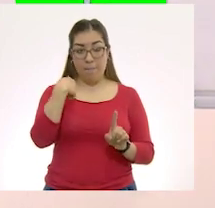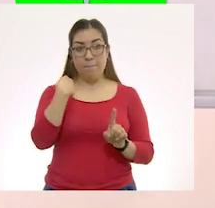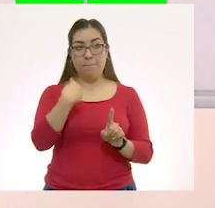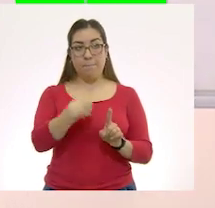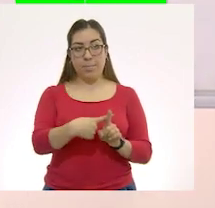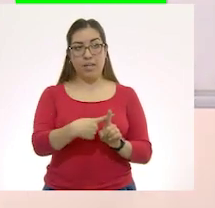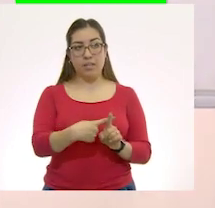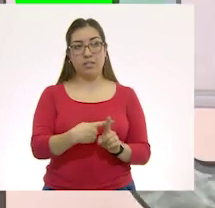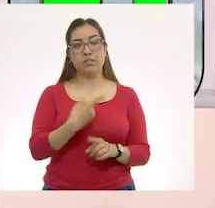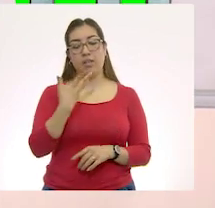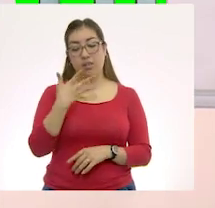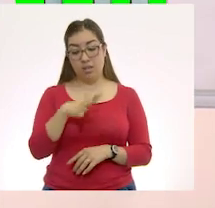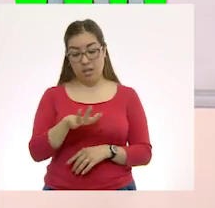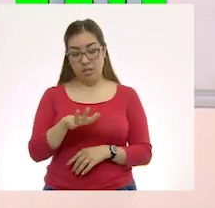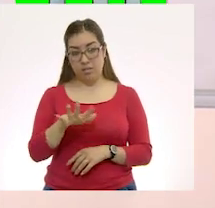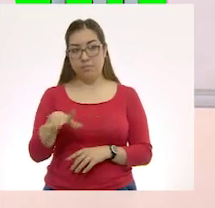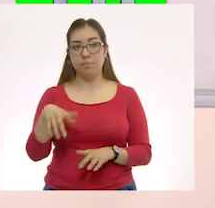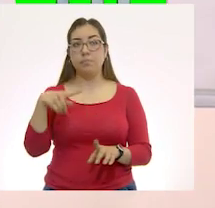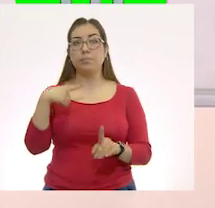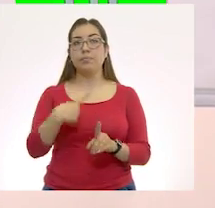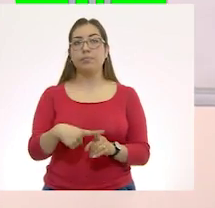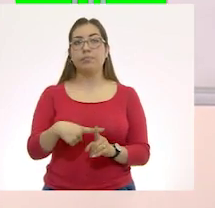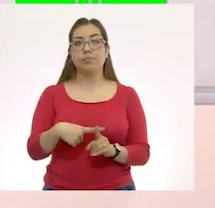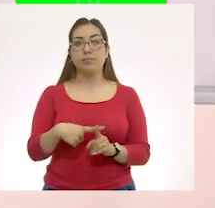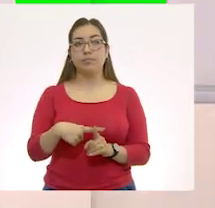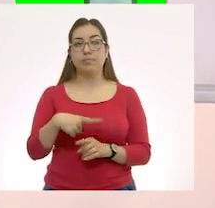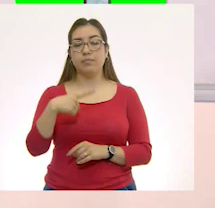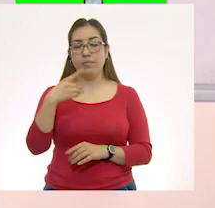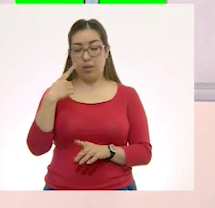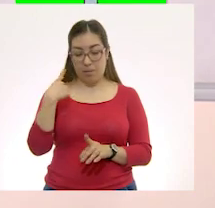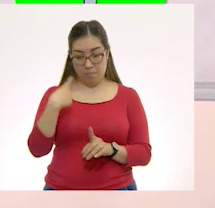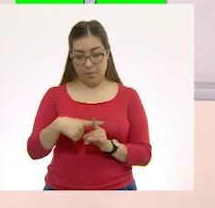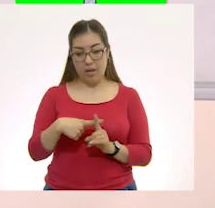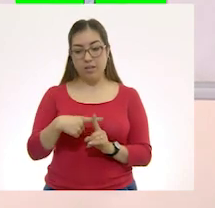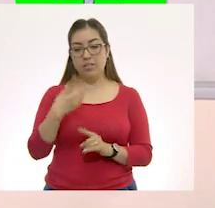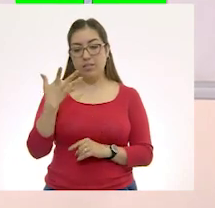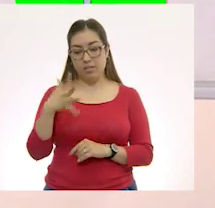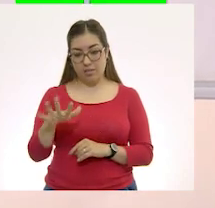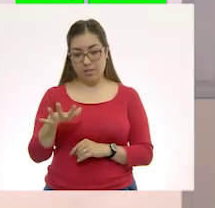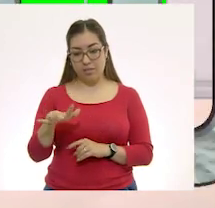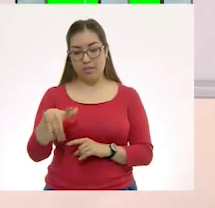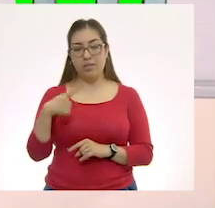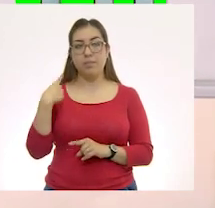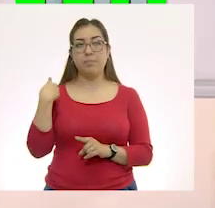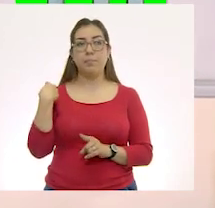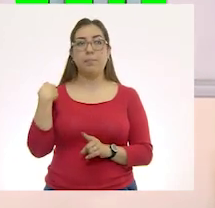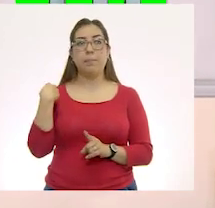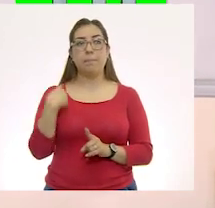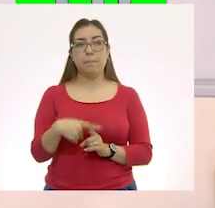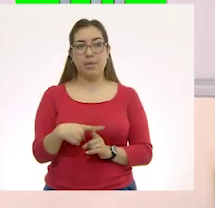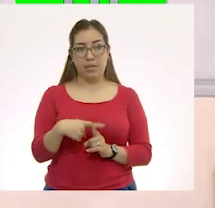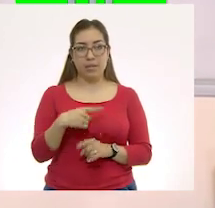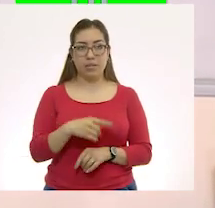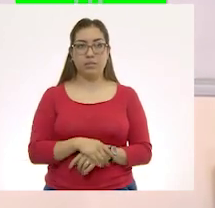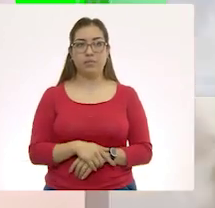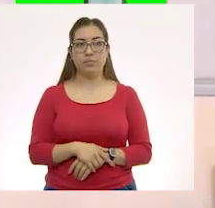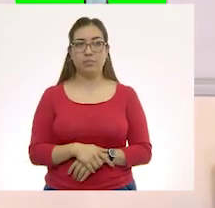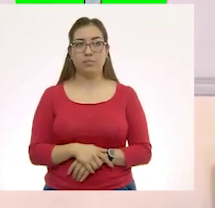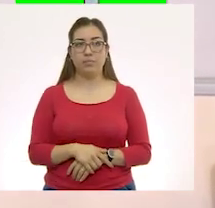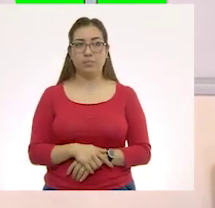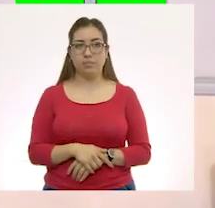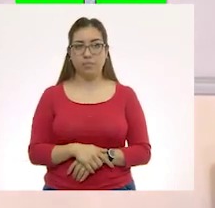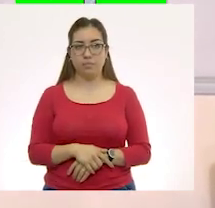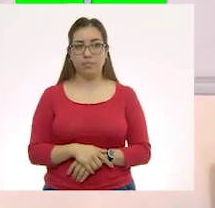10 sí que sigue más más 10 muy bien más